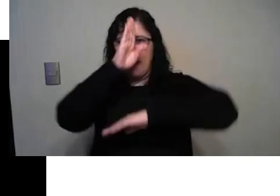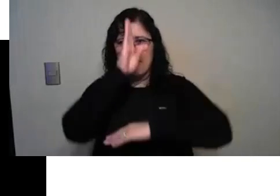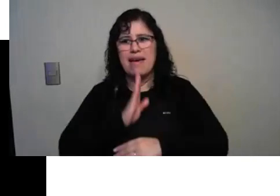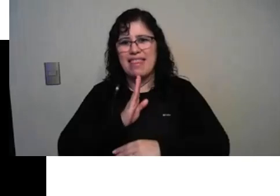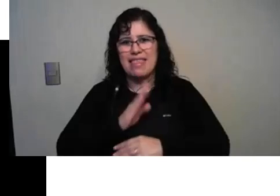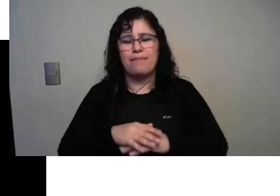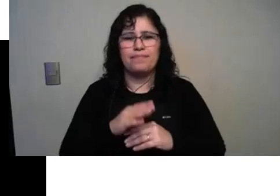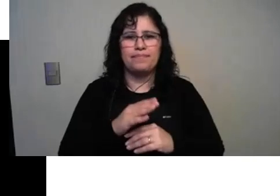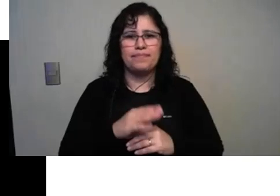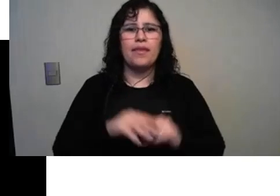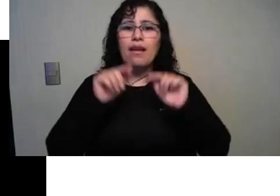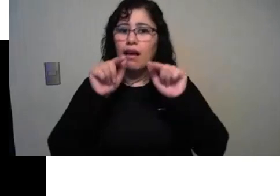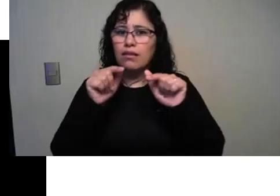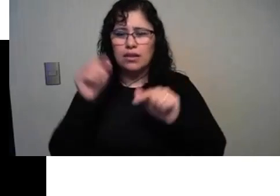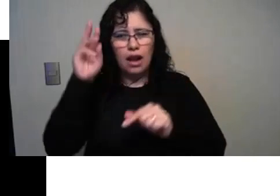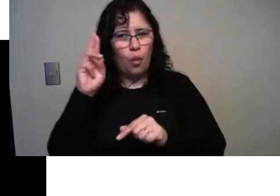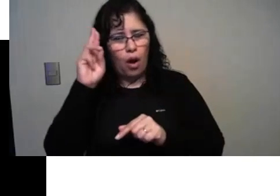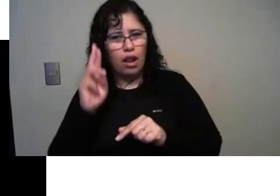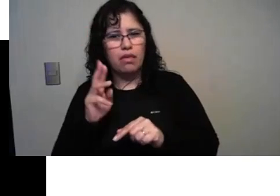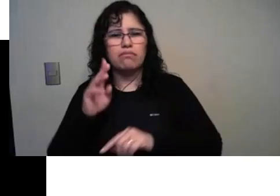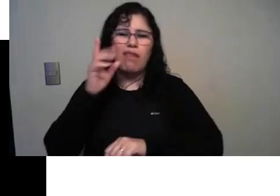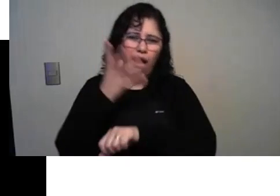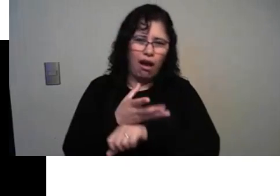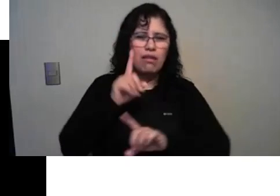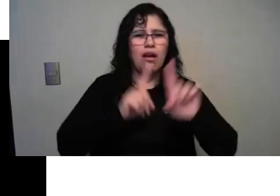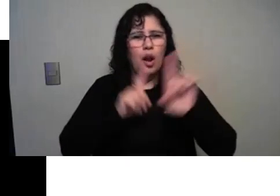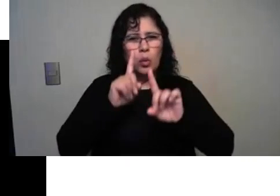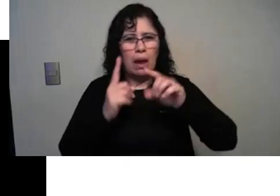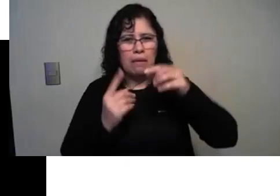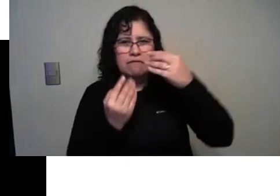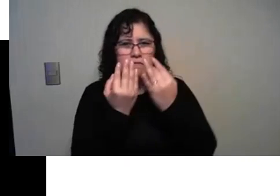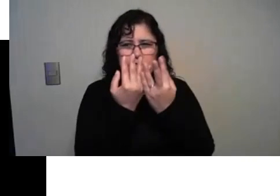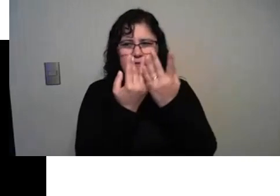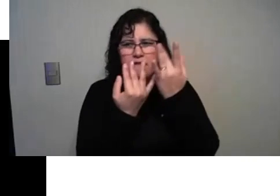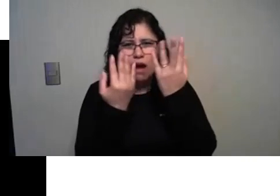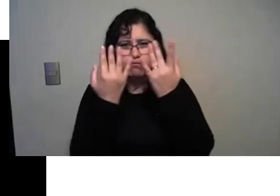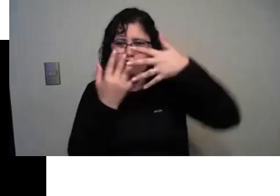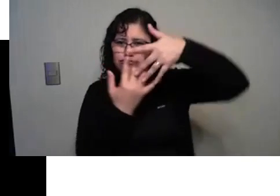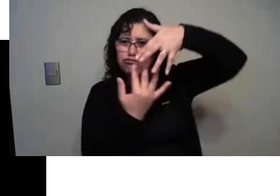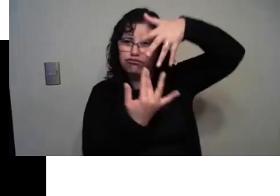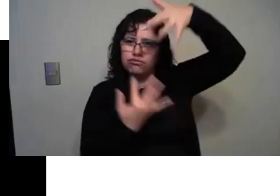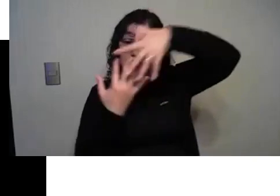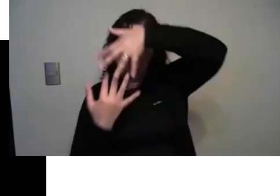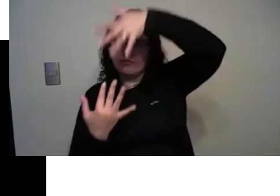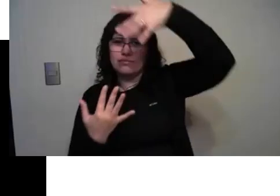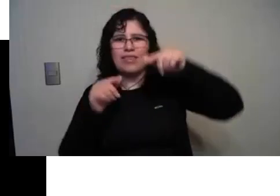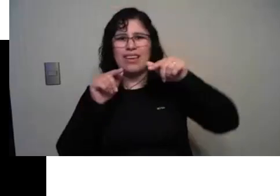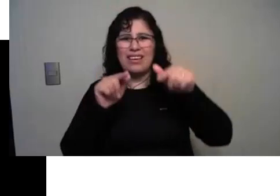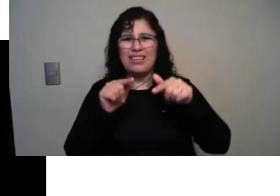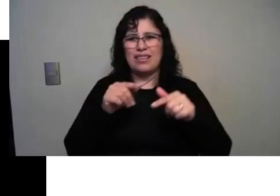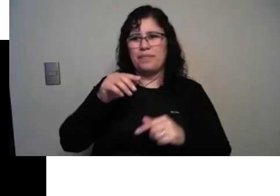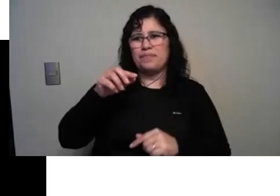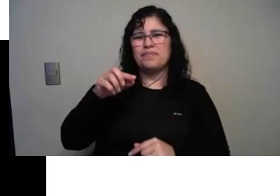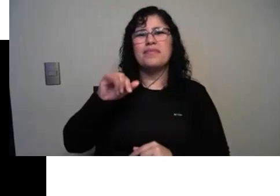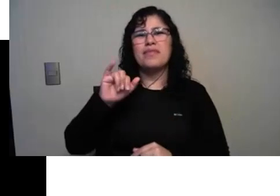que hay fibras que suelen ser homolaterales o ipsilaterales,